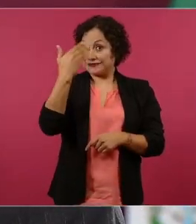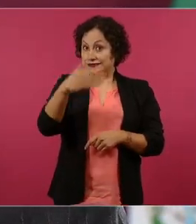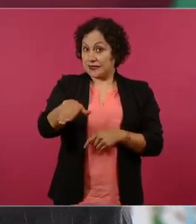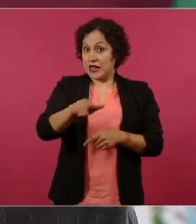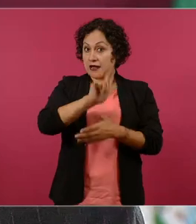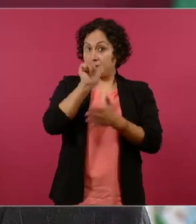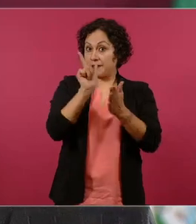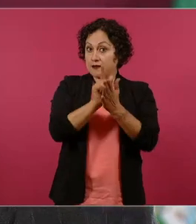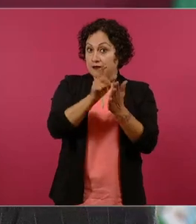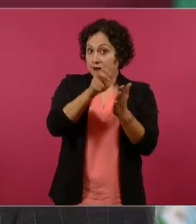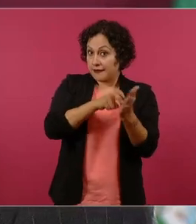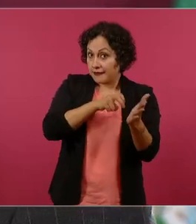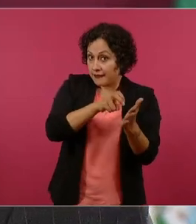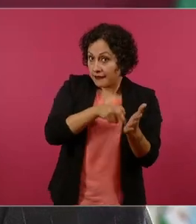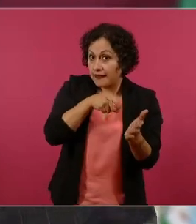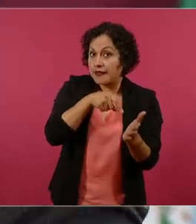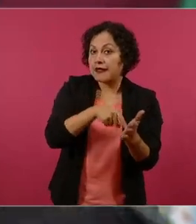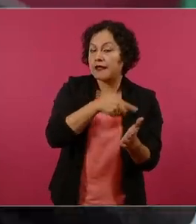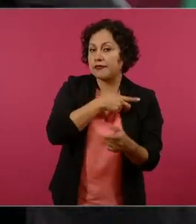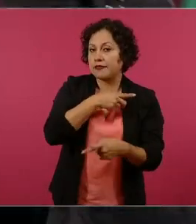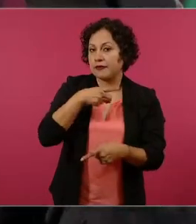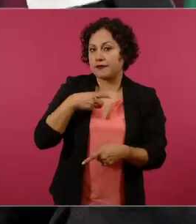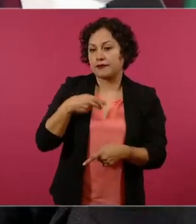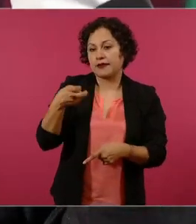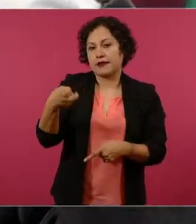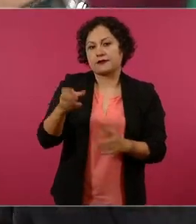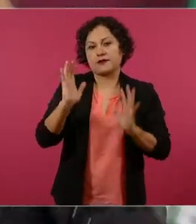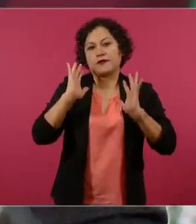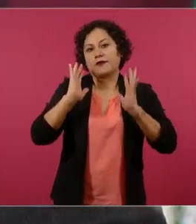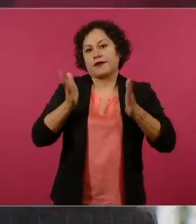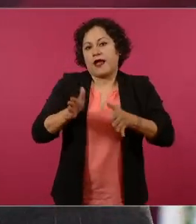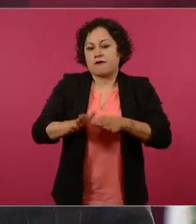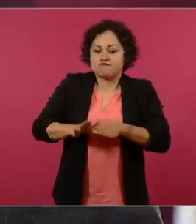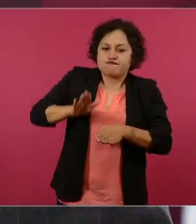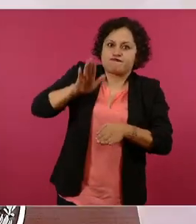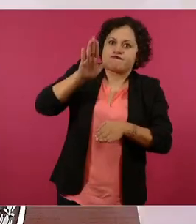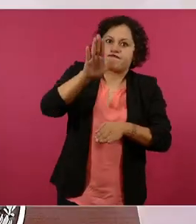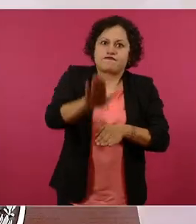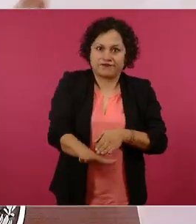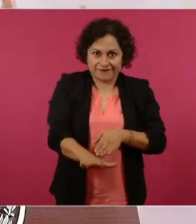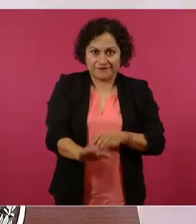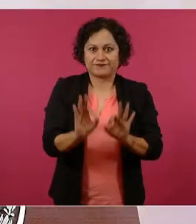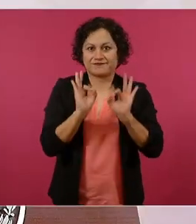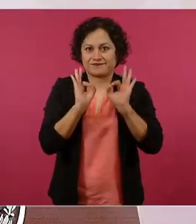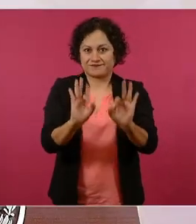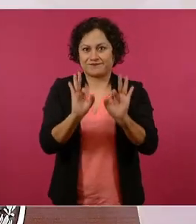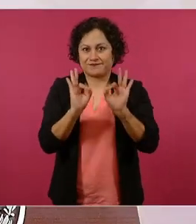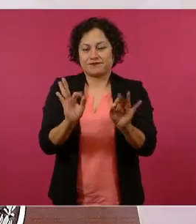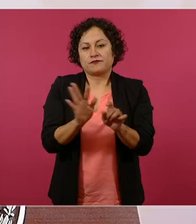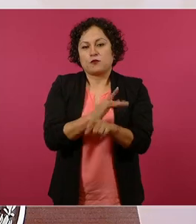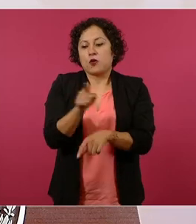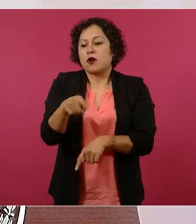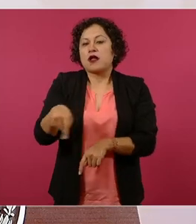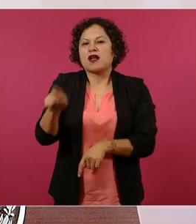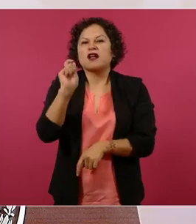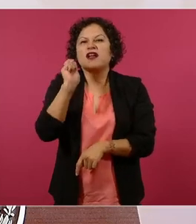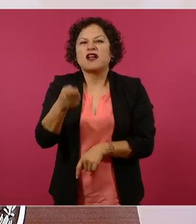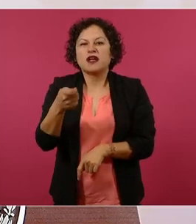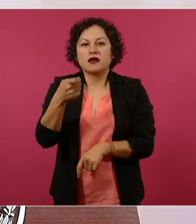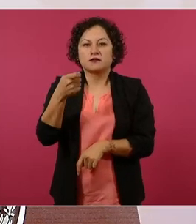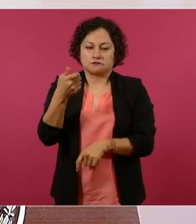la reforma eso es un gran avance Porque si hay voluntad